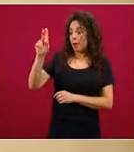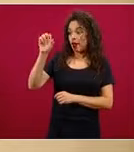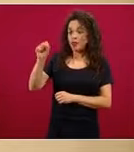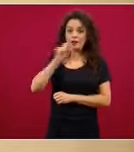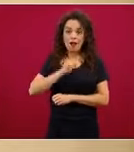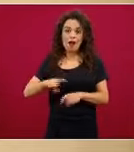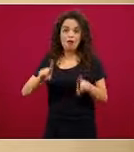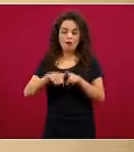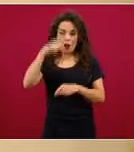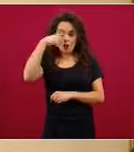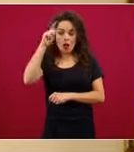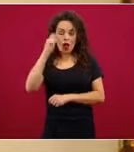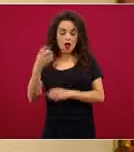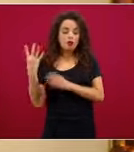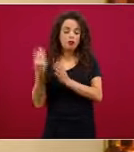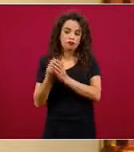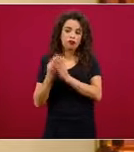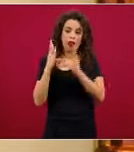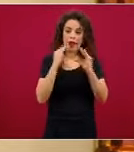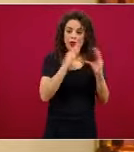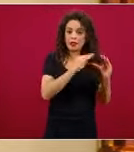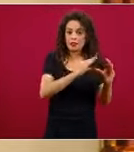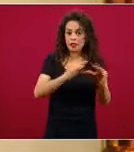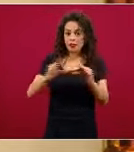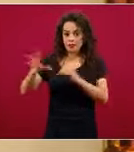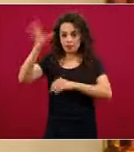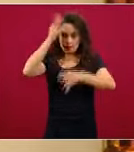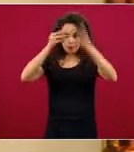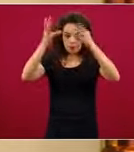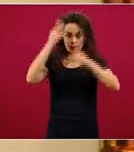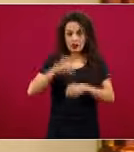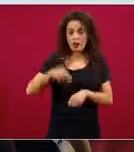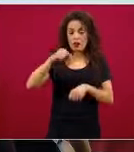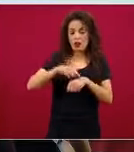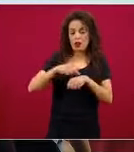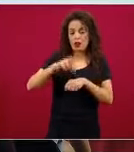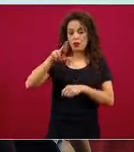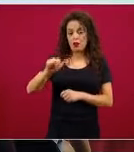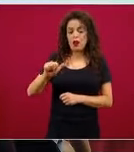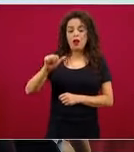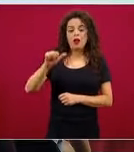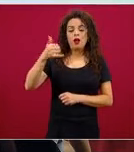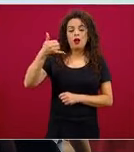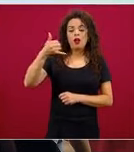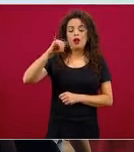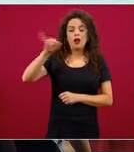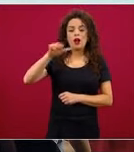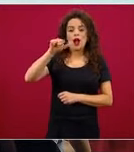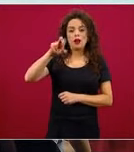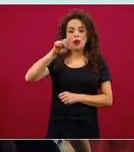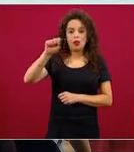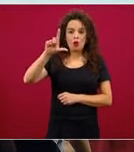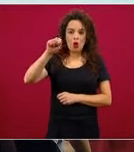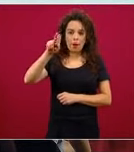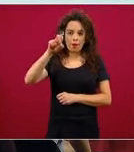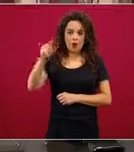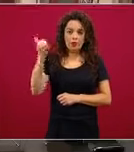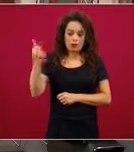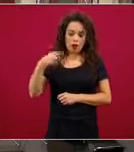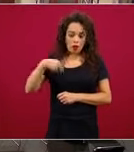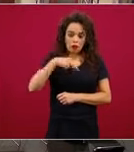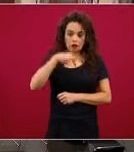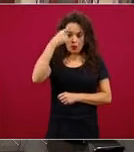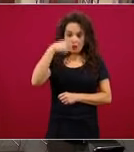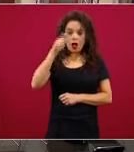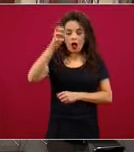en el entrenamiento de tanto de la doctora Janet López como de un servidor para formarnos como mentores de